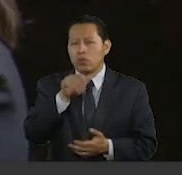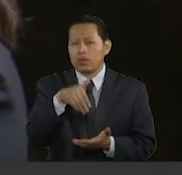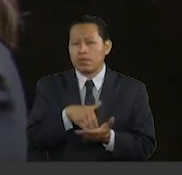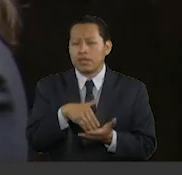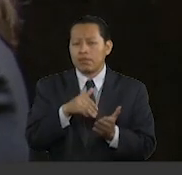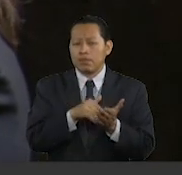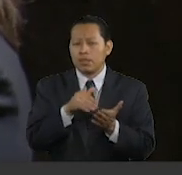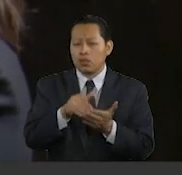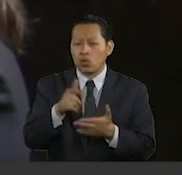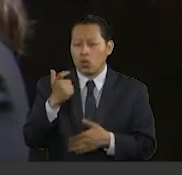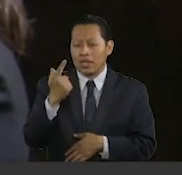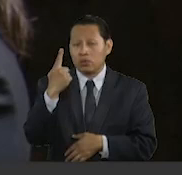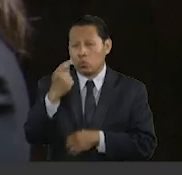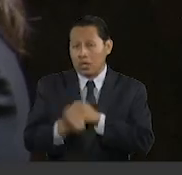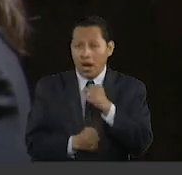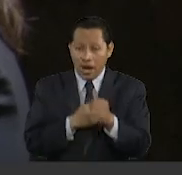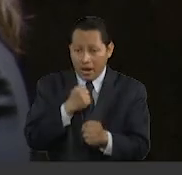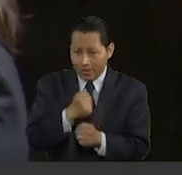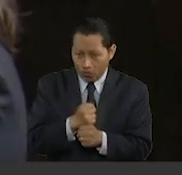de pesos al año.